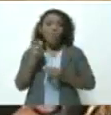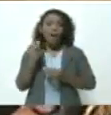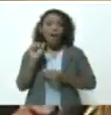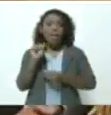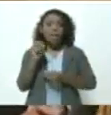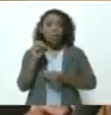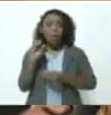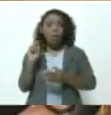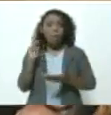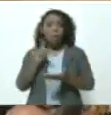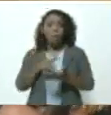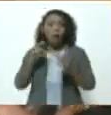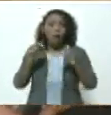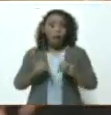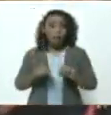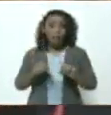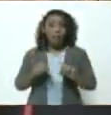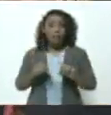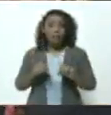aparece aquí